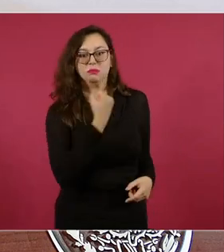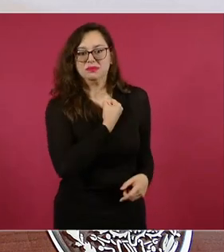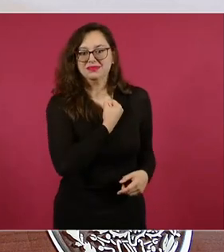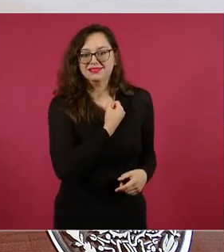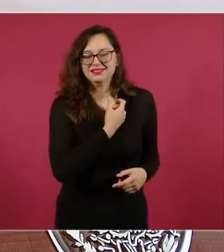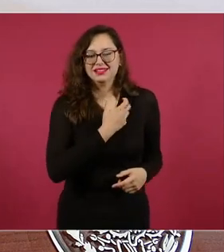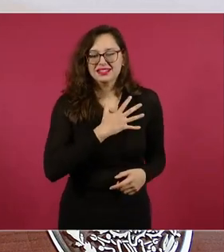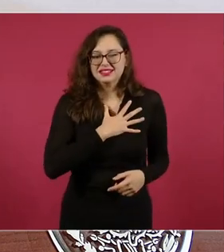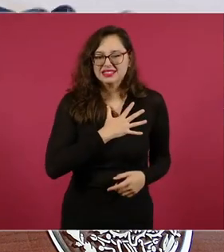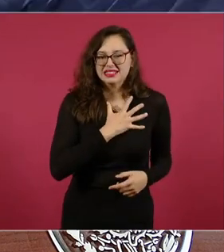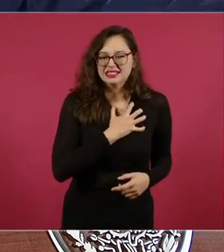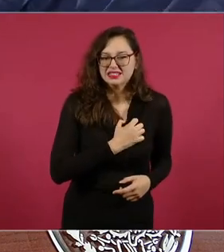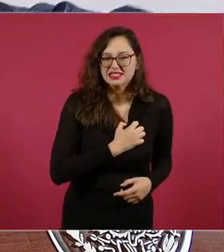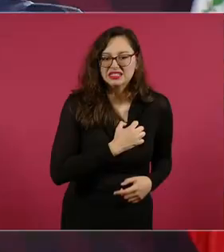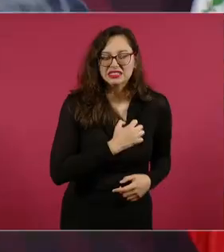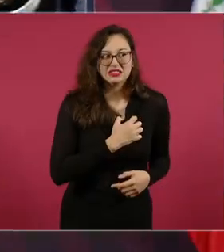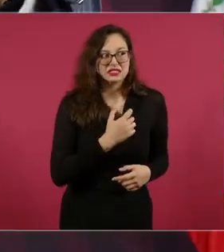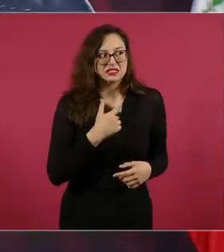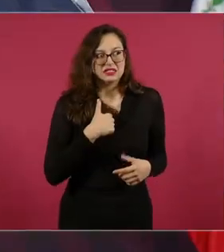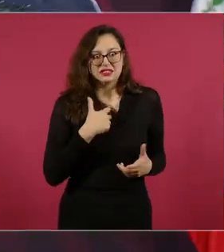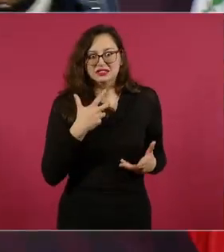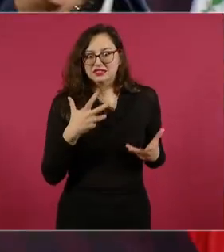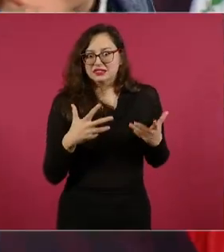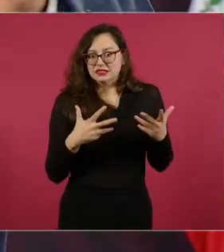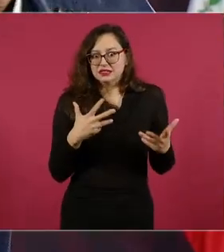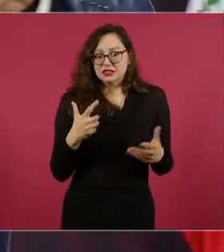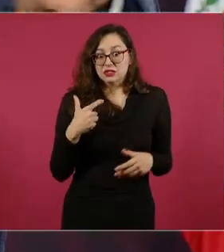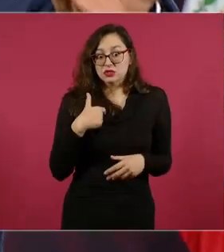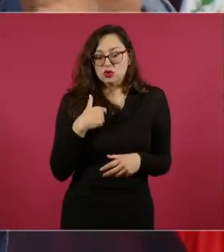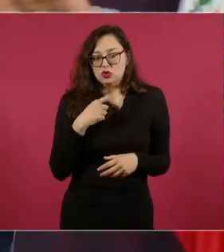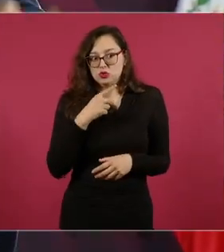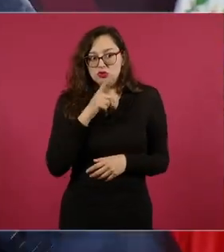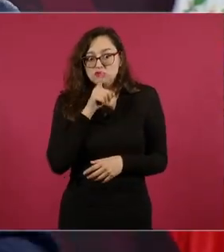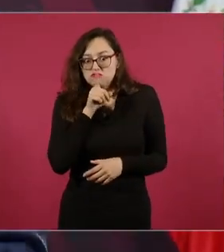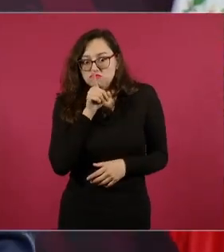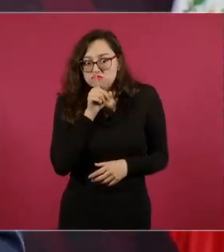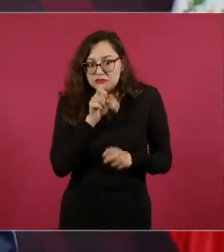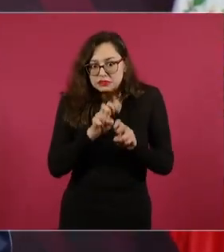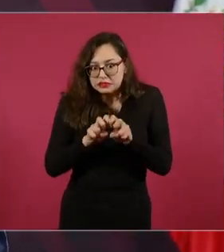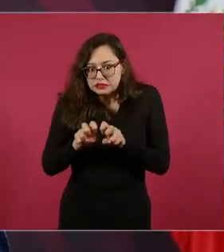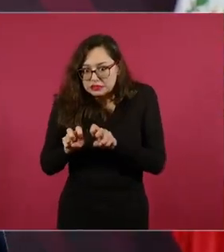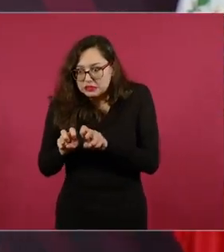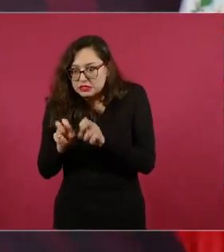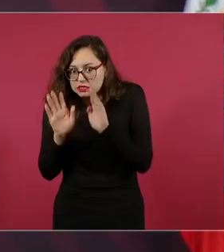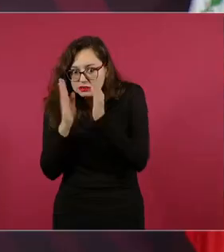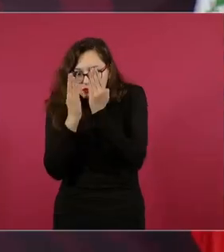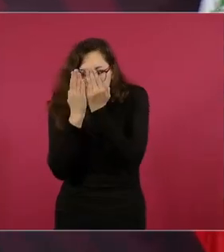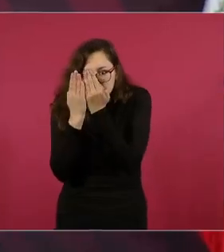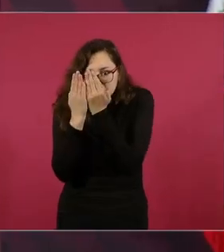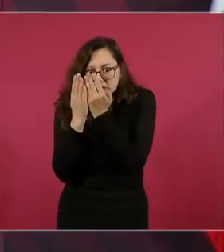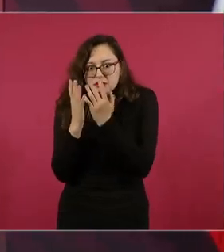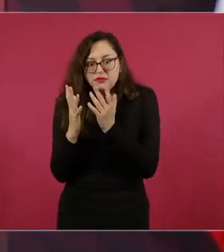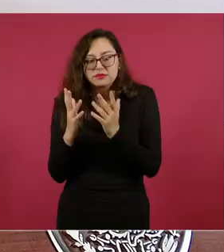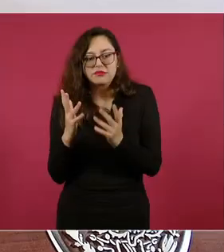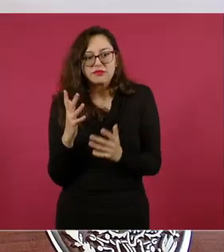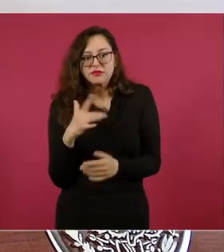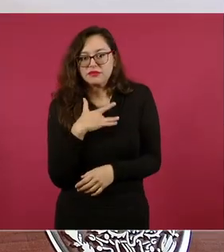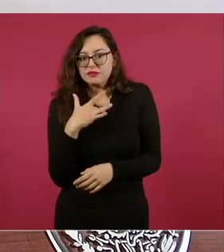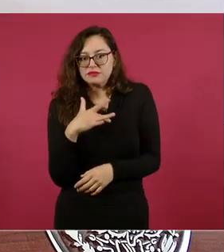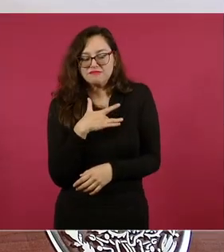Tenía yo que irme a sentar a las orillas y a leer un libro